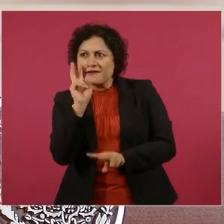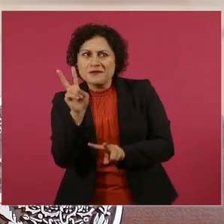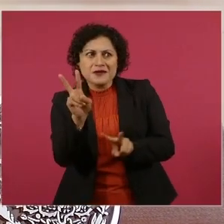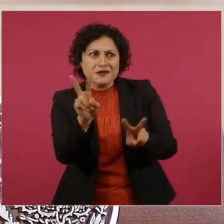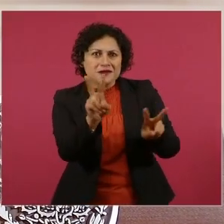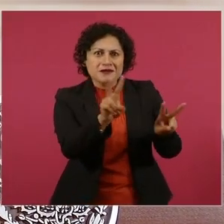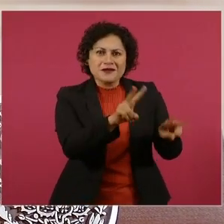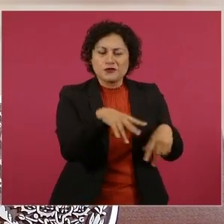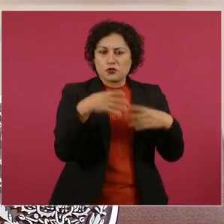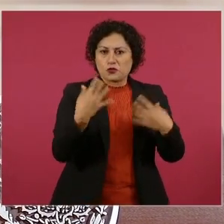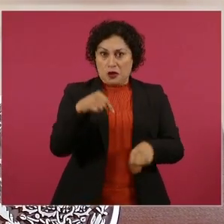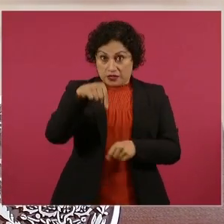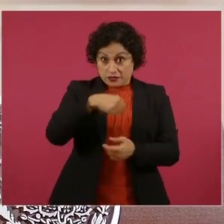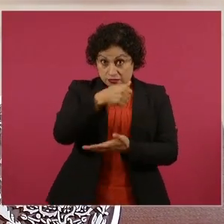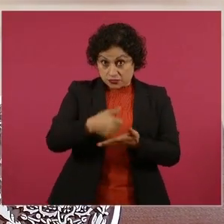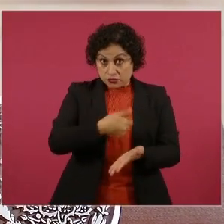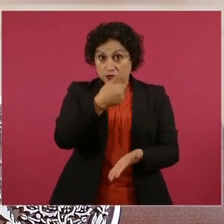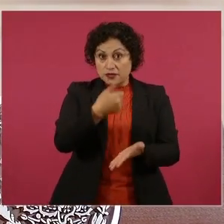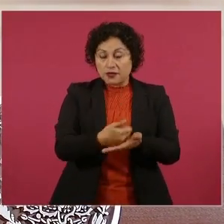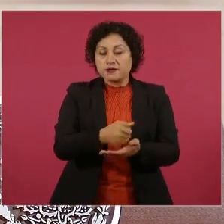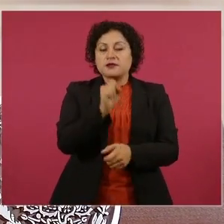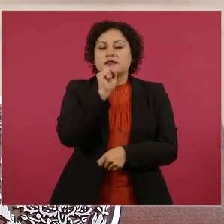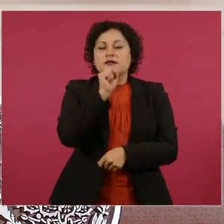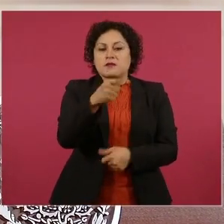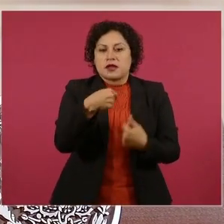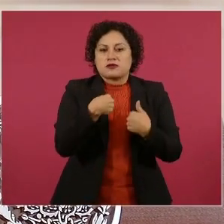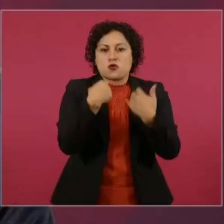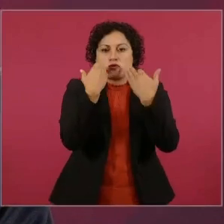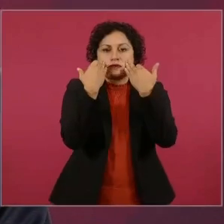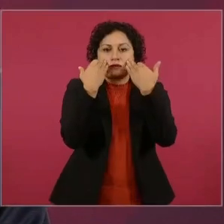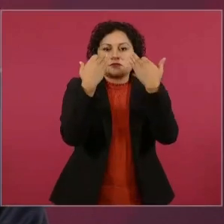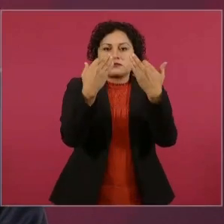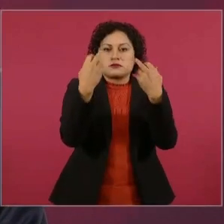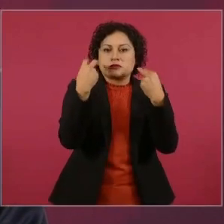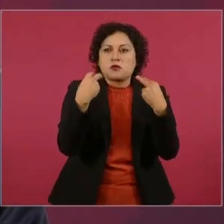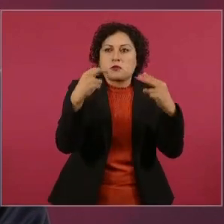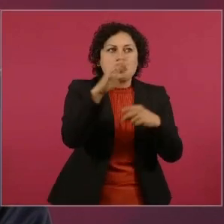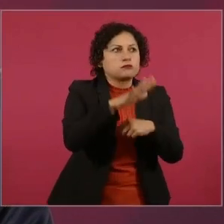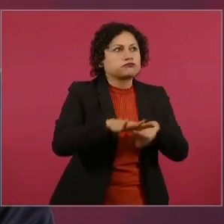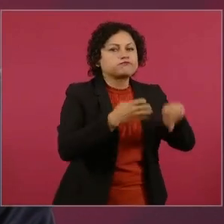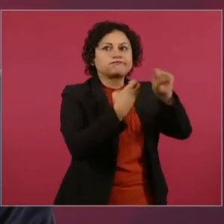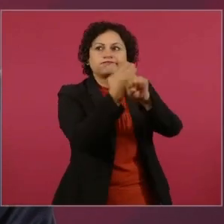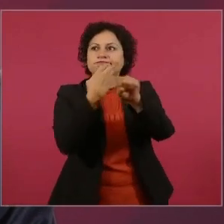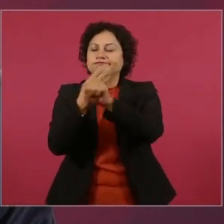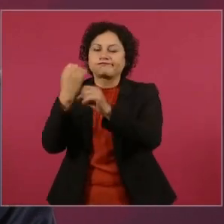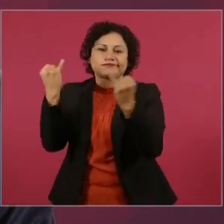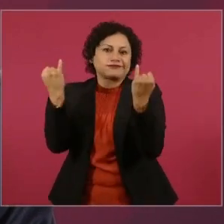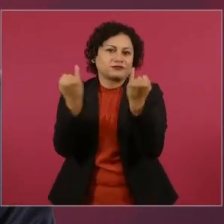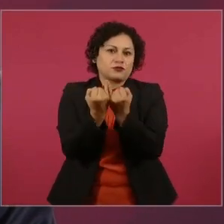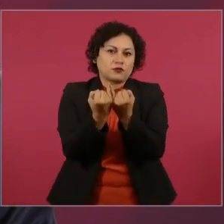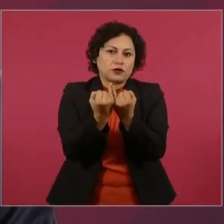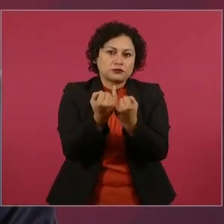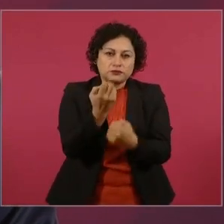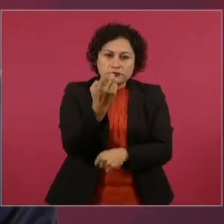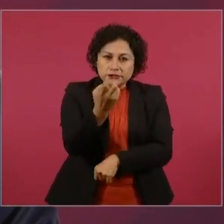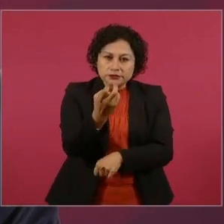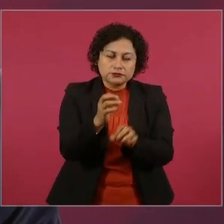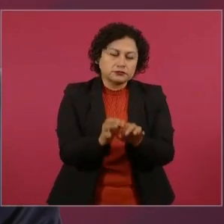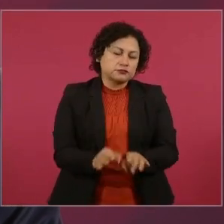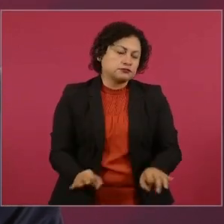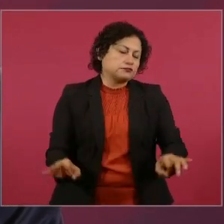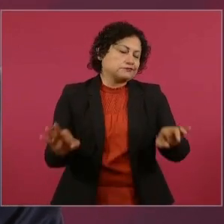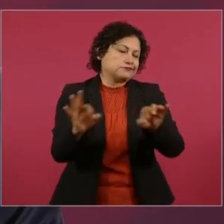en todo el país Eso es lo más importante la felicidad del